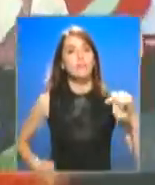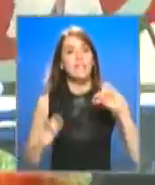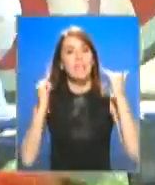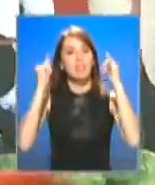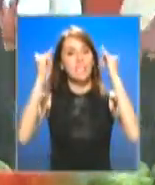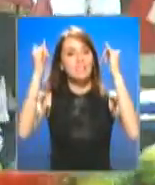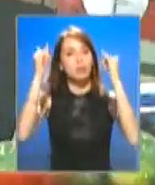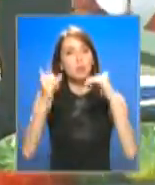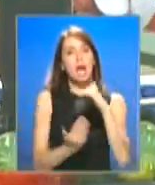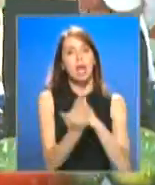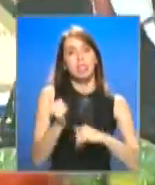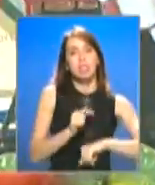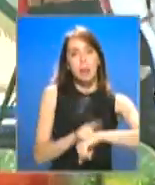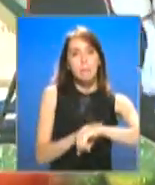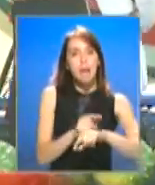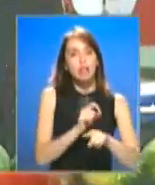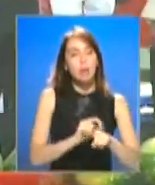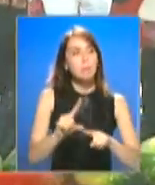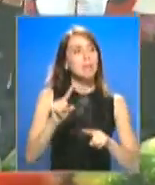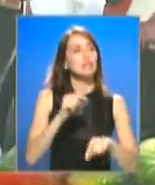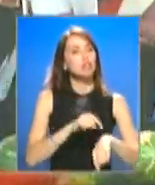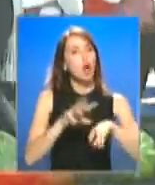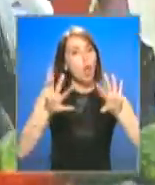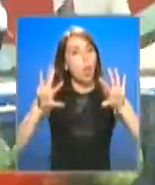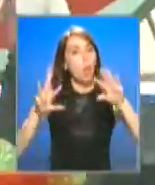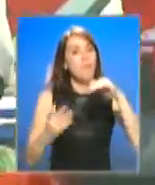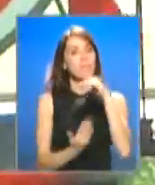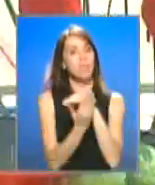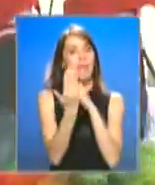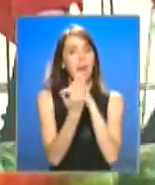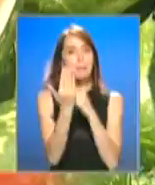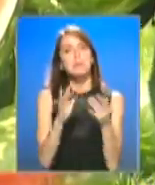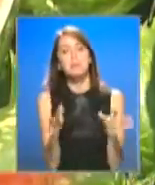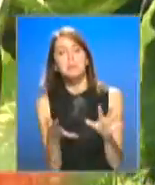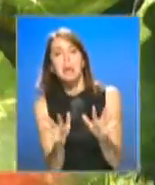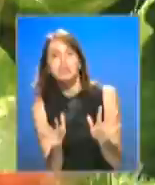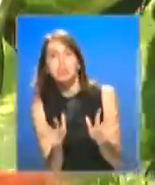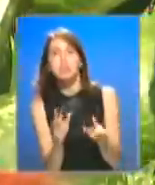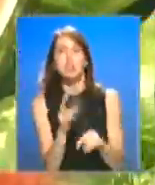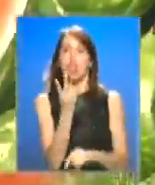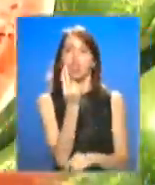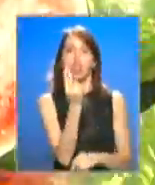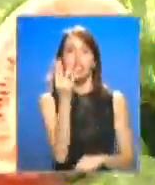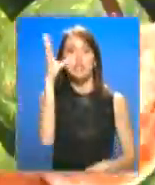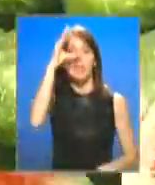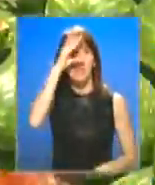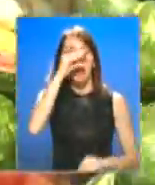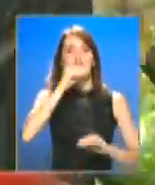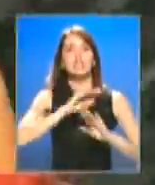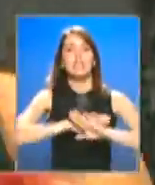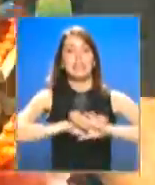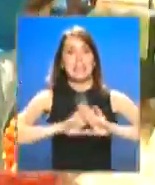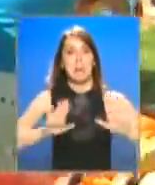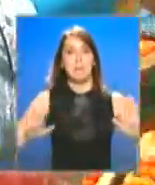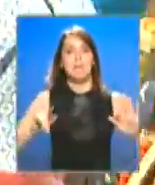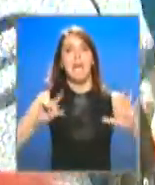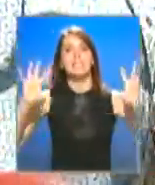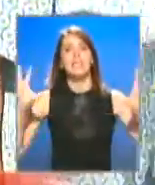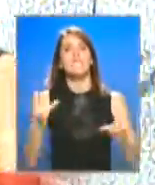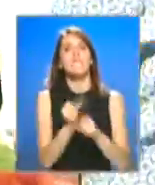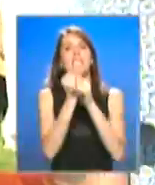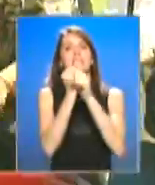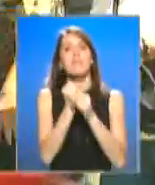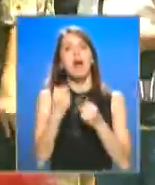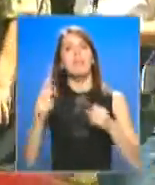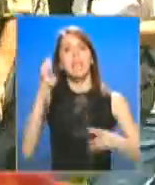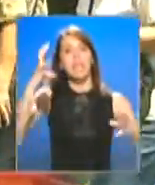disfrutar. Desde muy temprano comenzó hasta aquí cerca de las 9 de la mañana y más o menos a eso de las 12 de la noche terminará este Festival de la